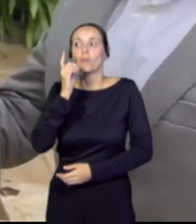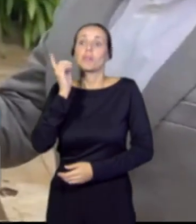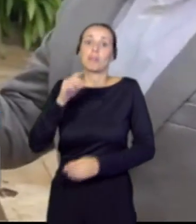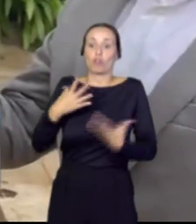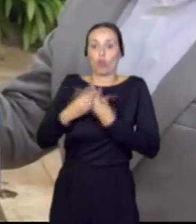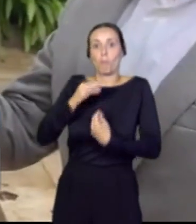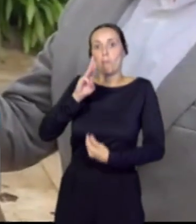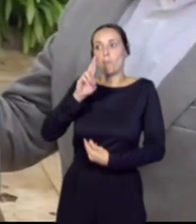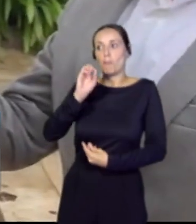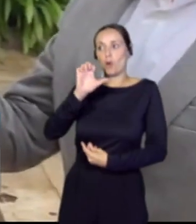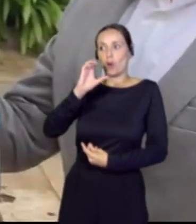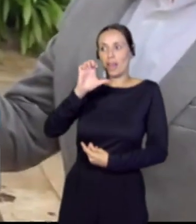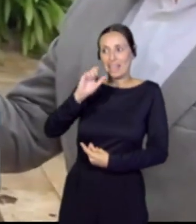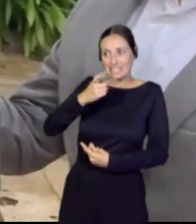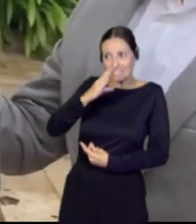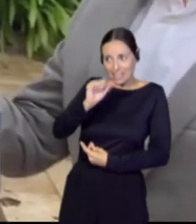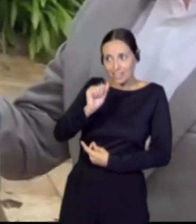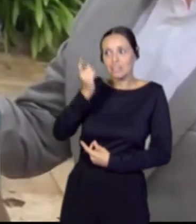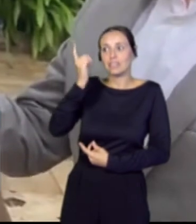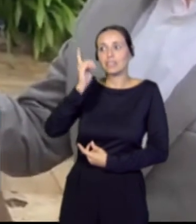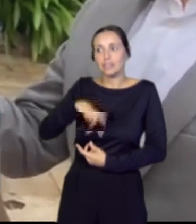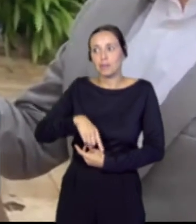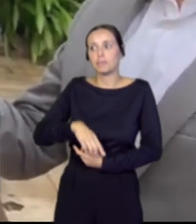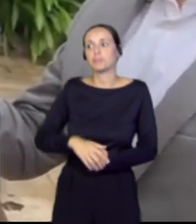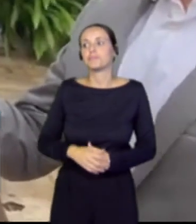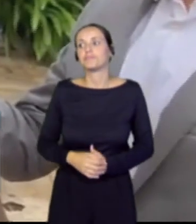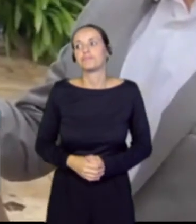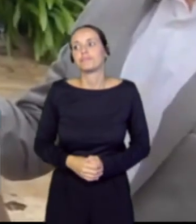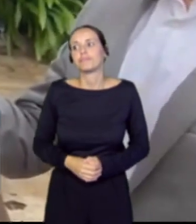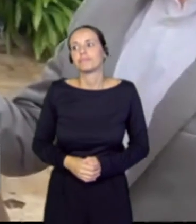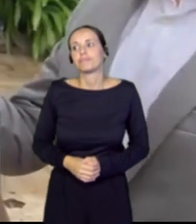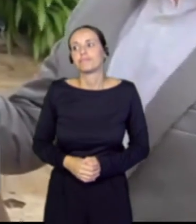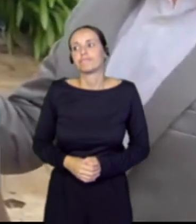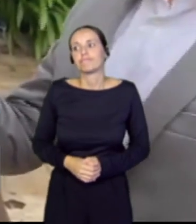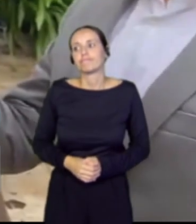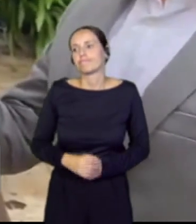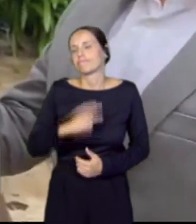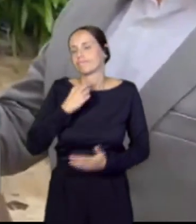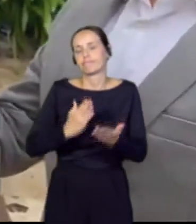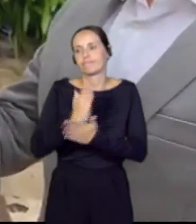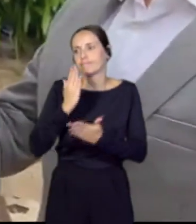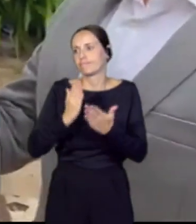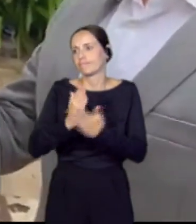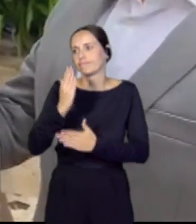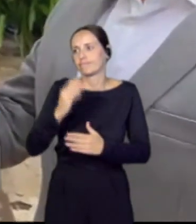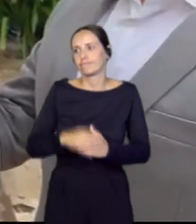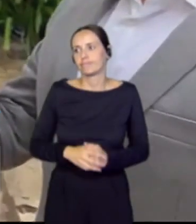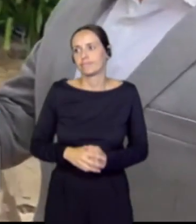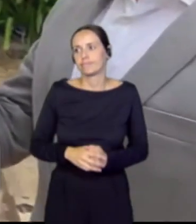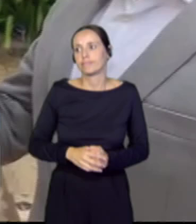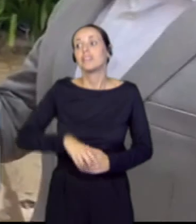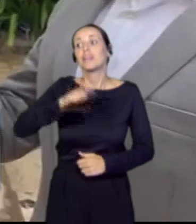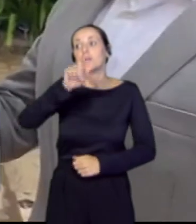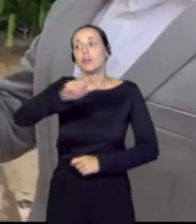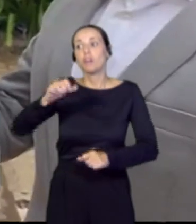trabajar también desde el desarrollo del plan o el CANSA, que también viene, y todo lo que podemos ayudar a la formación del empleado